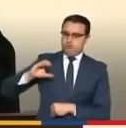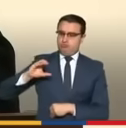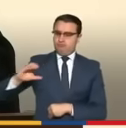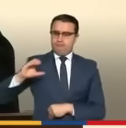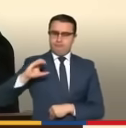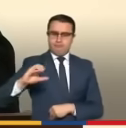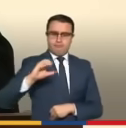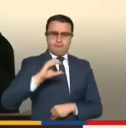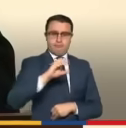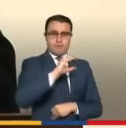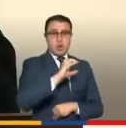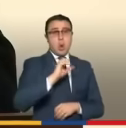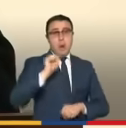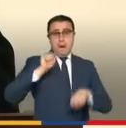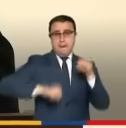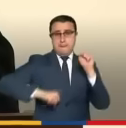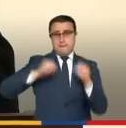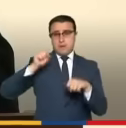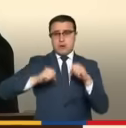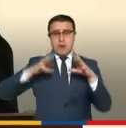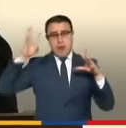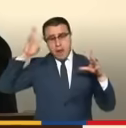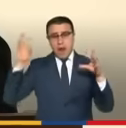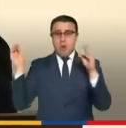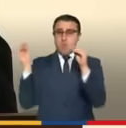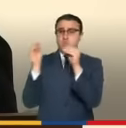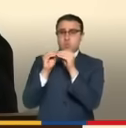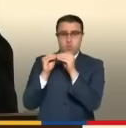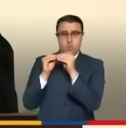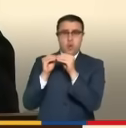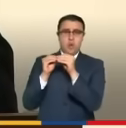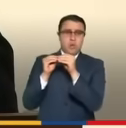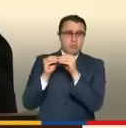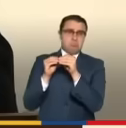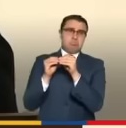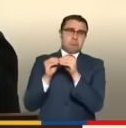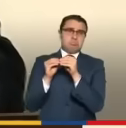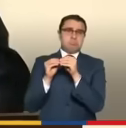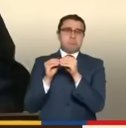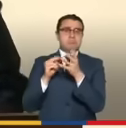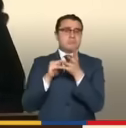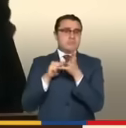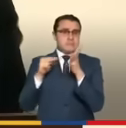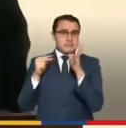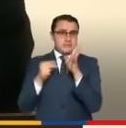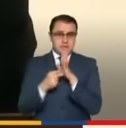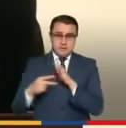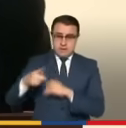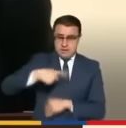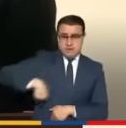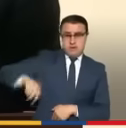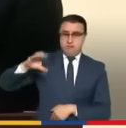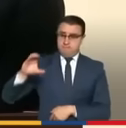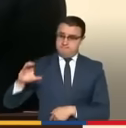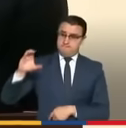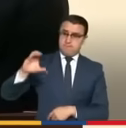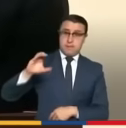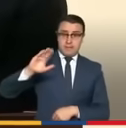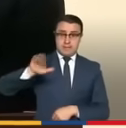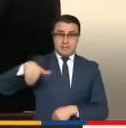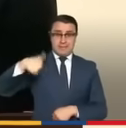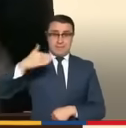incluso determinarse de una manera que equivaliese a caer en su salario relativo,